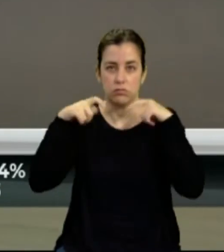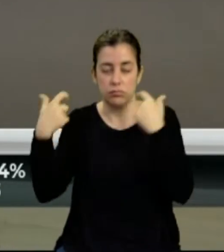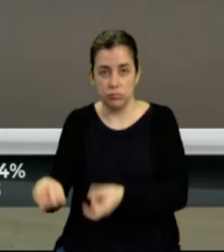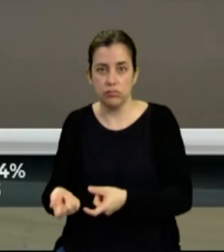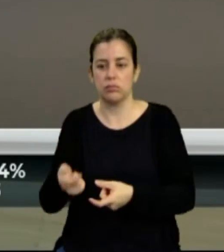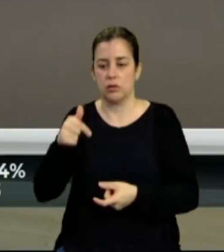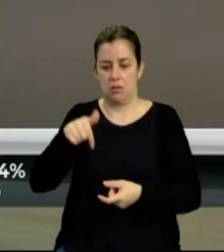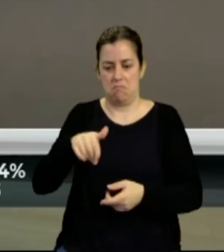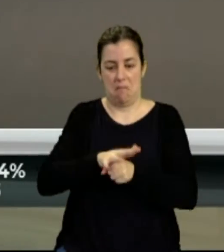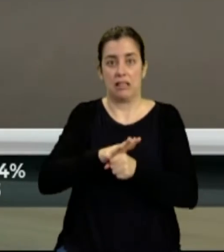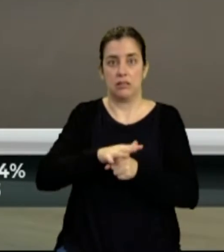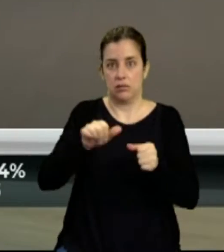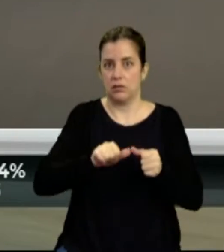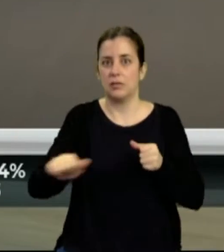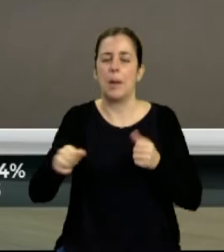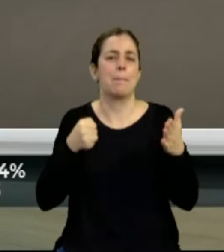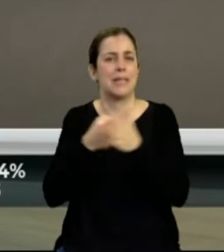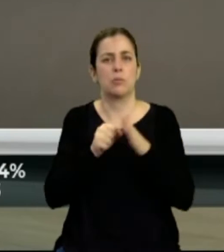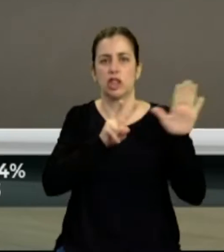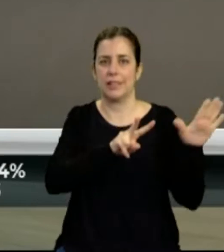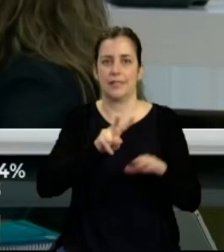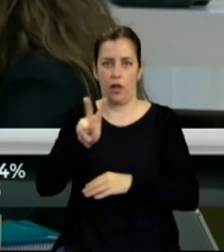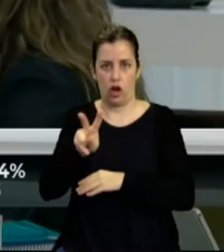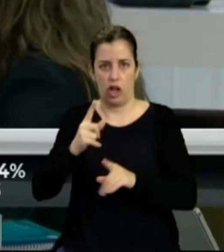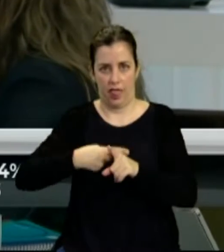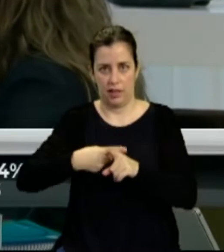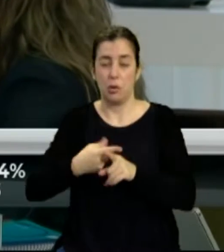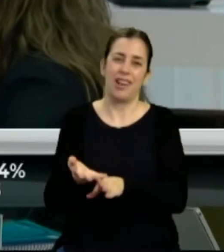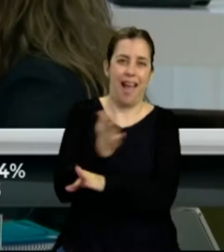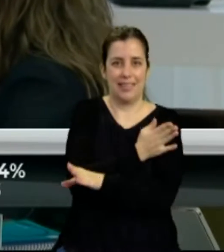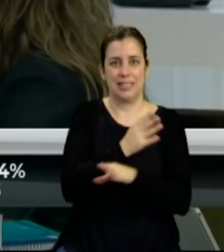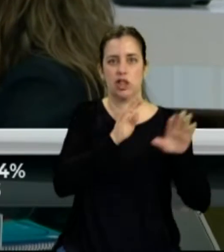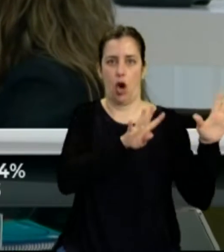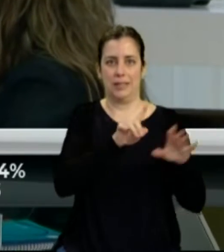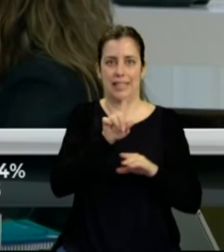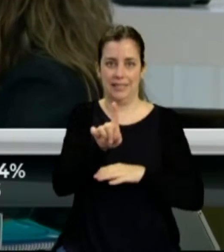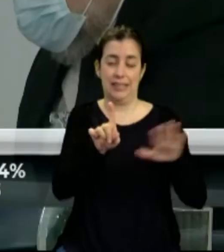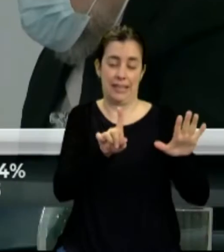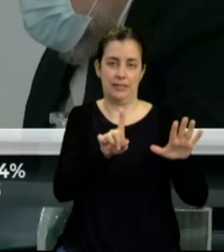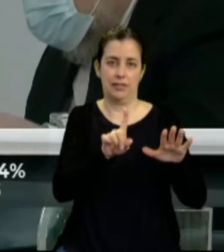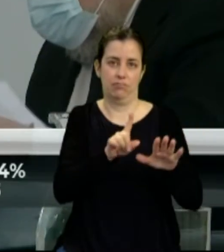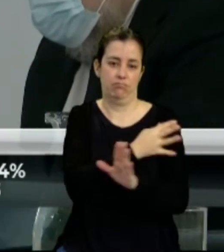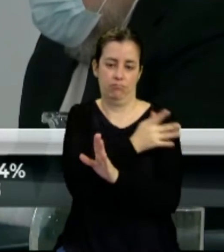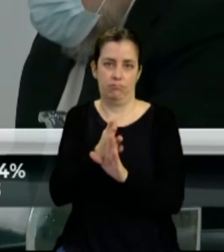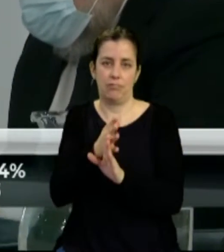no pueden costar más de 72 céntimos frente a los 96 que podían alcanzar hasta ahora.